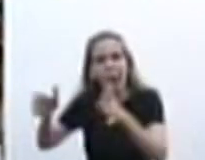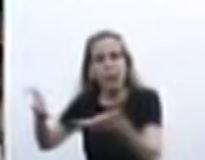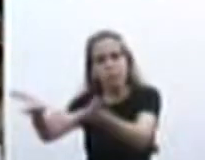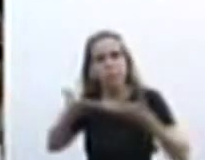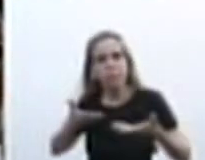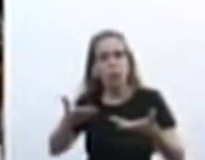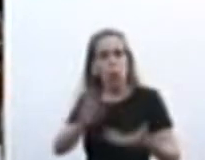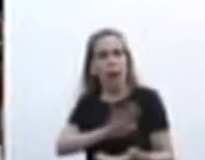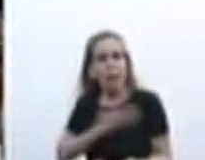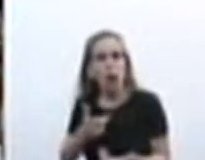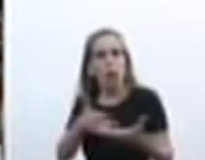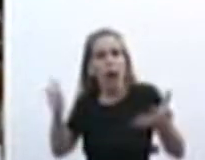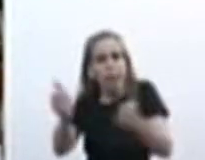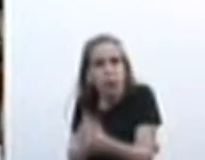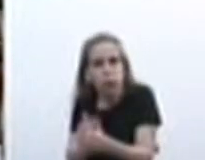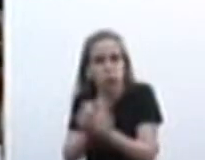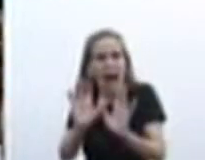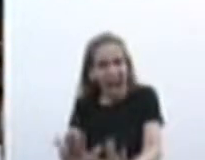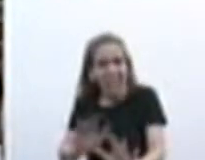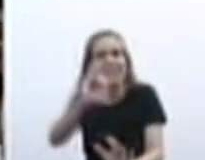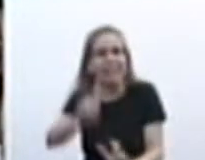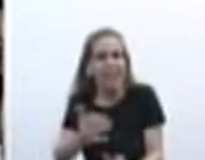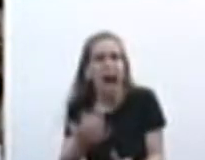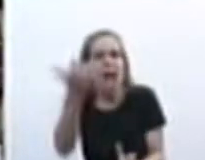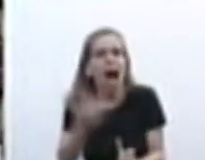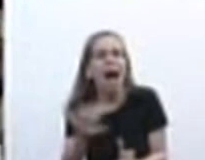amor y compasión. Solo así tendremos